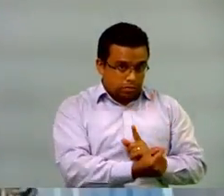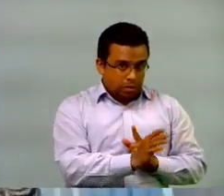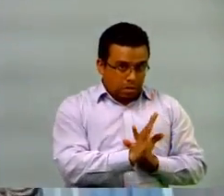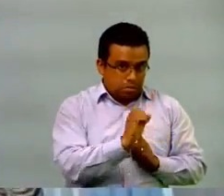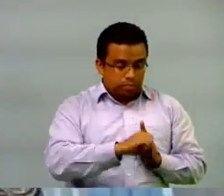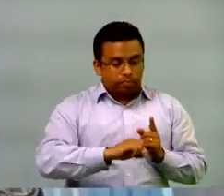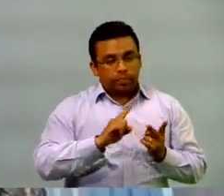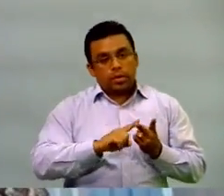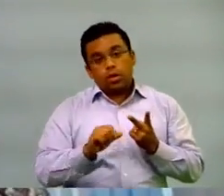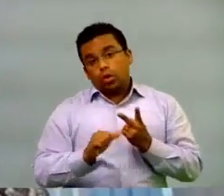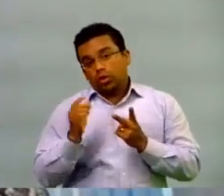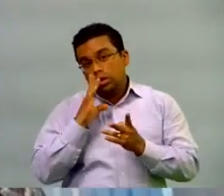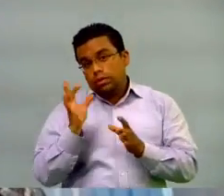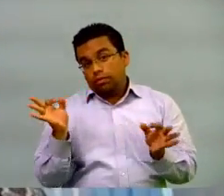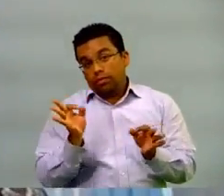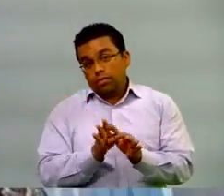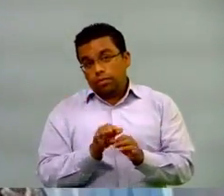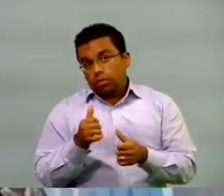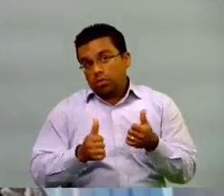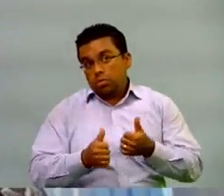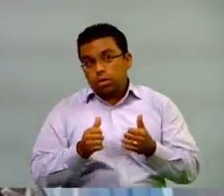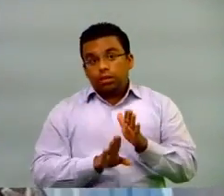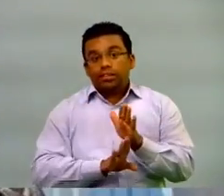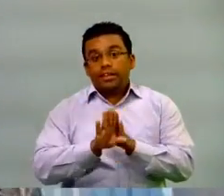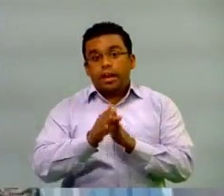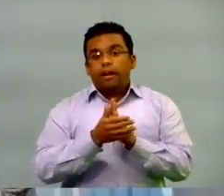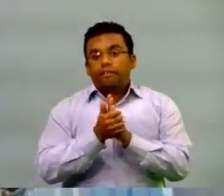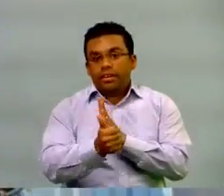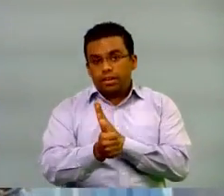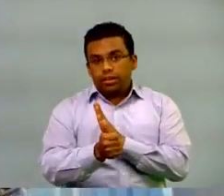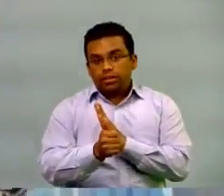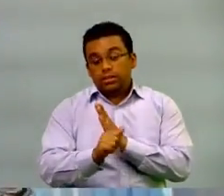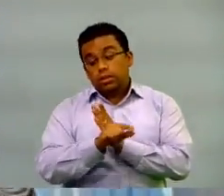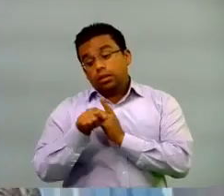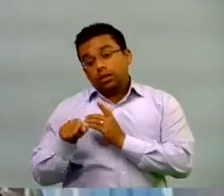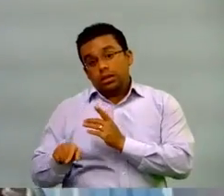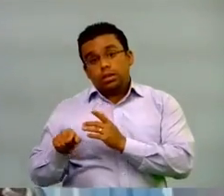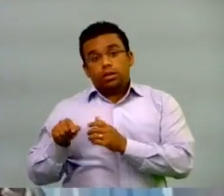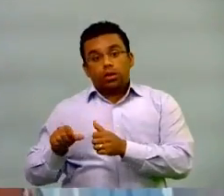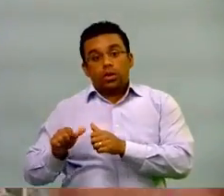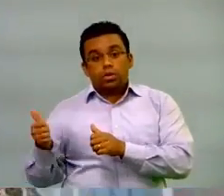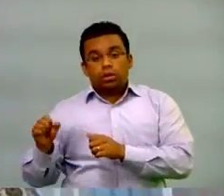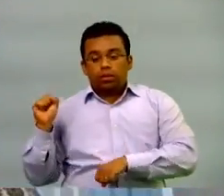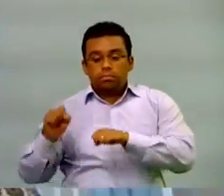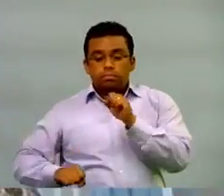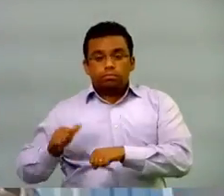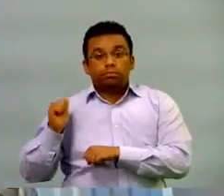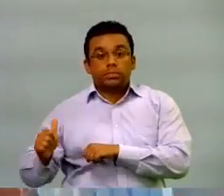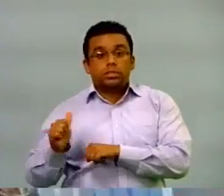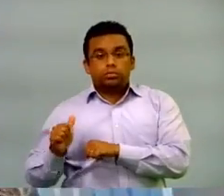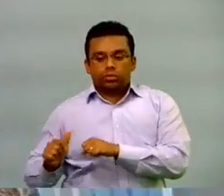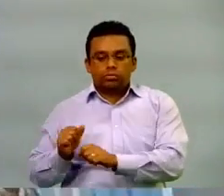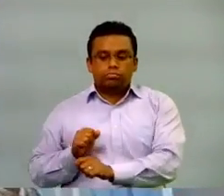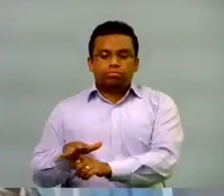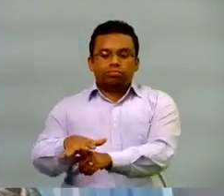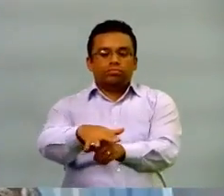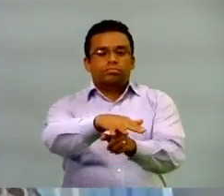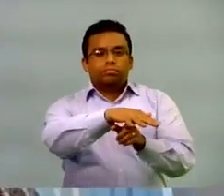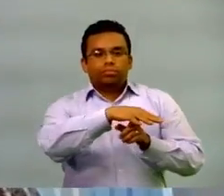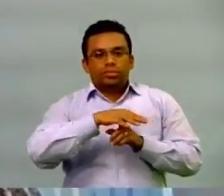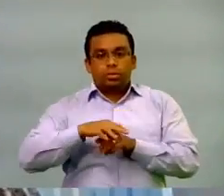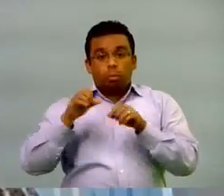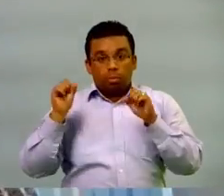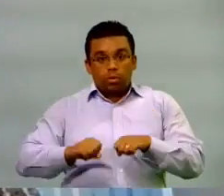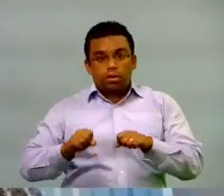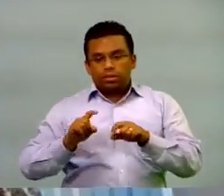otra focalizada en el desarrollo de habilidades y por último, cierto, aquellas que son capaces de trascender